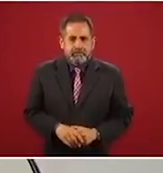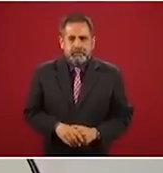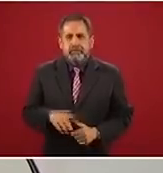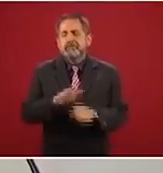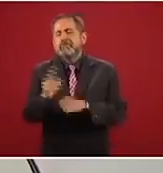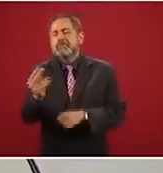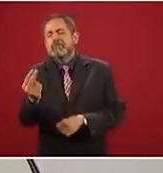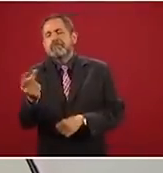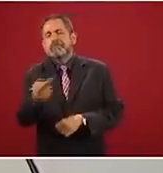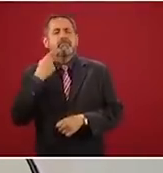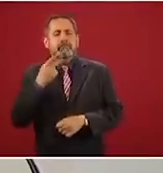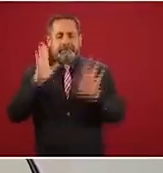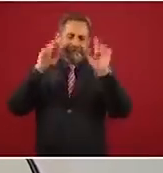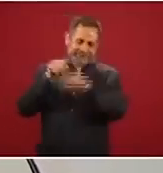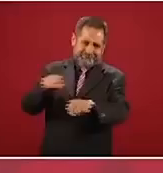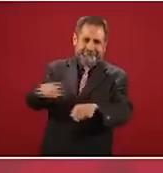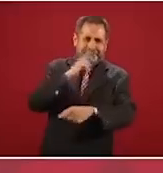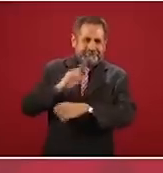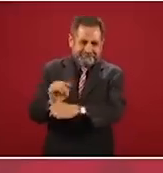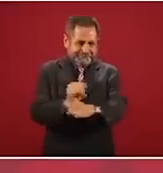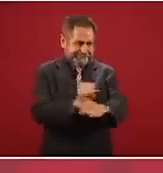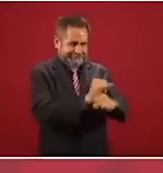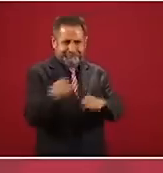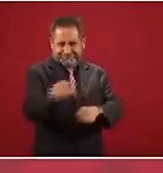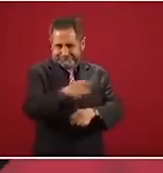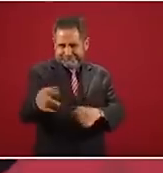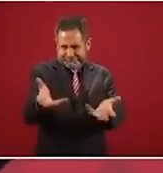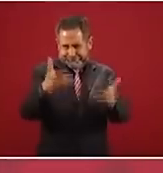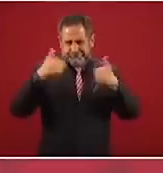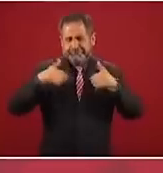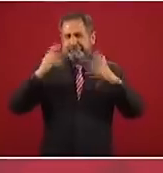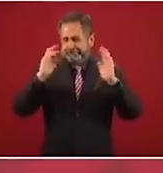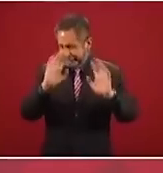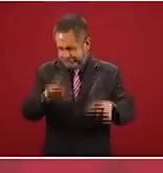No, pues hagan ustedes su trabajo. O sea,